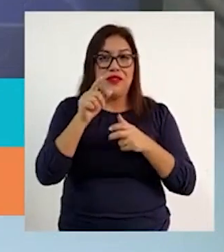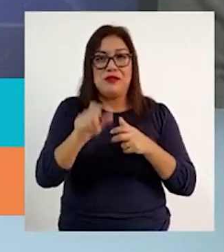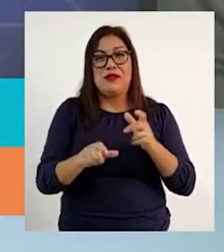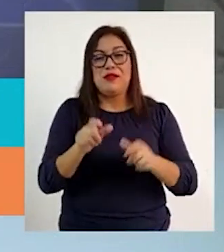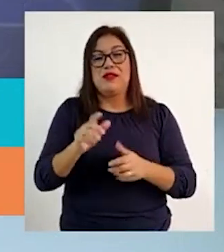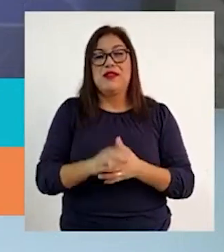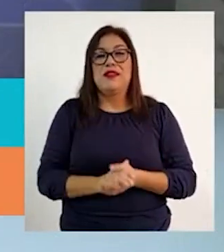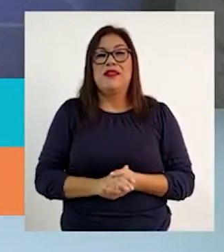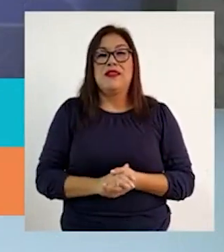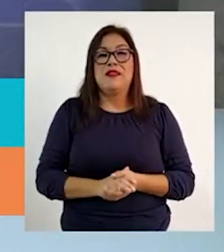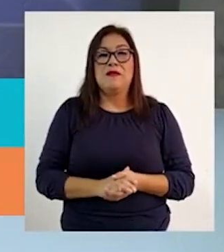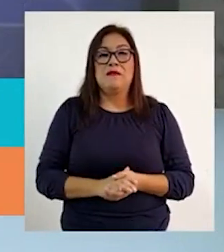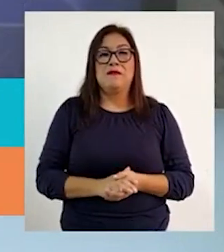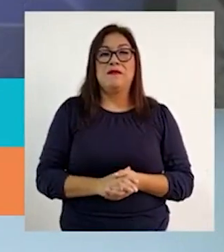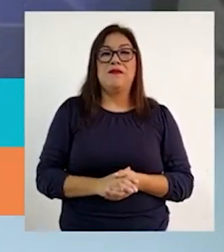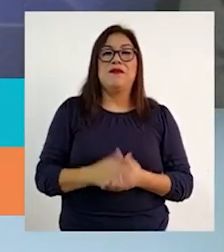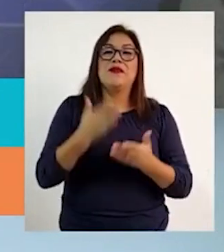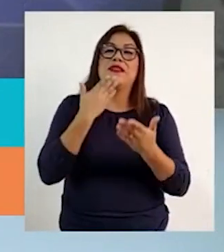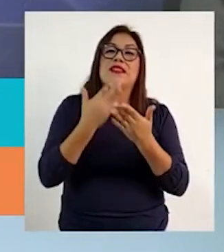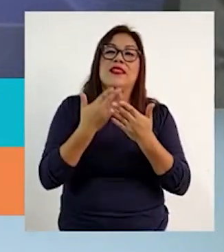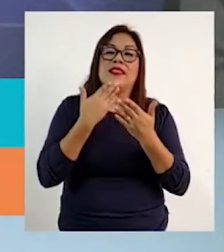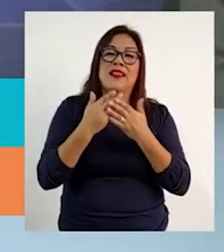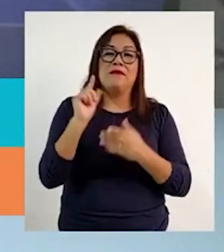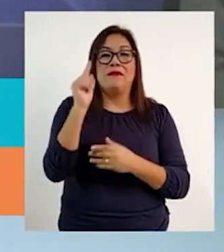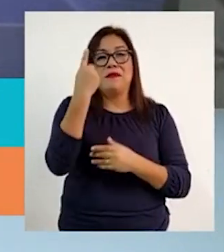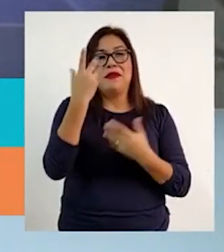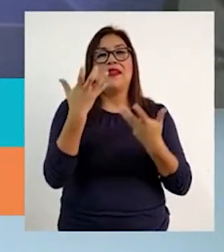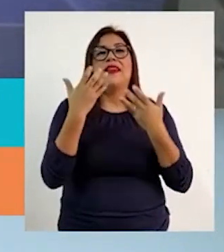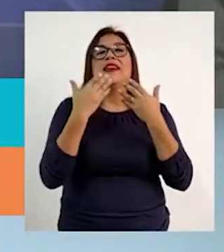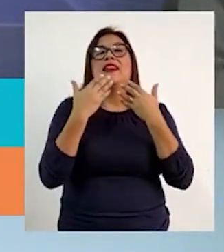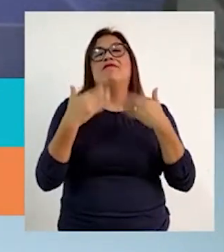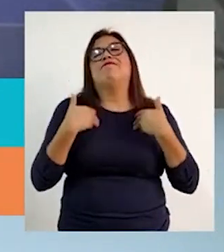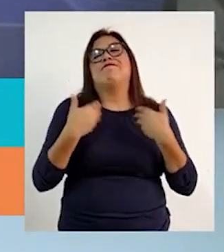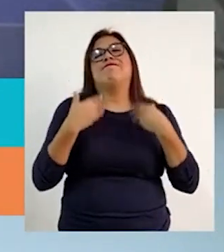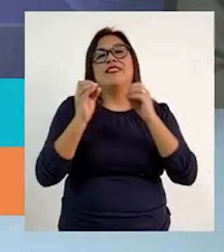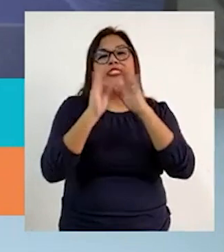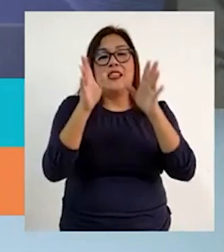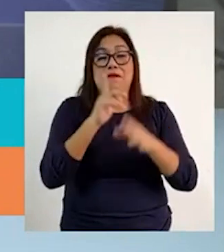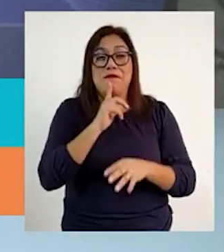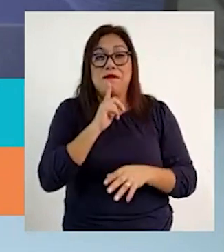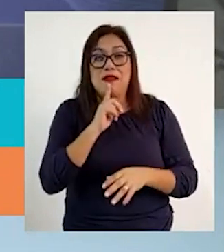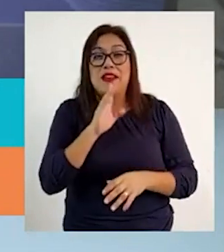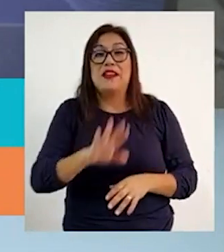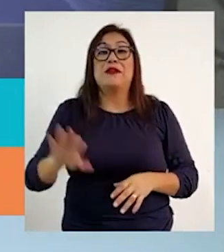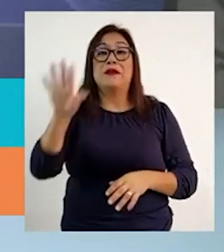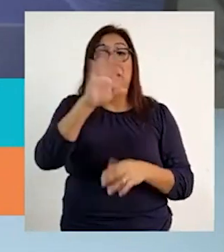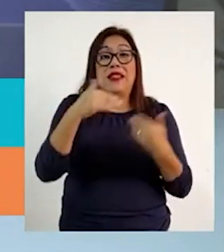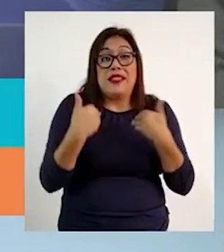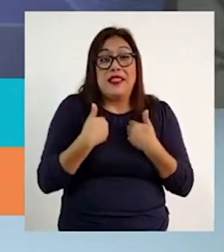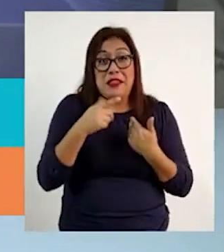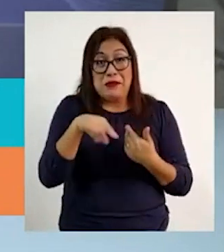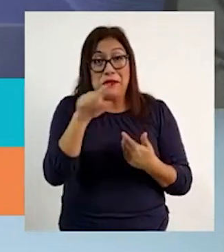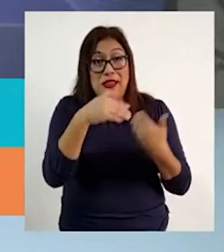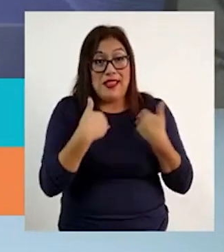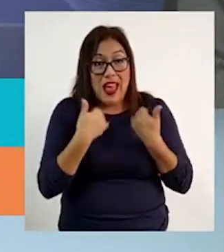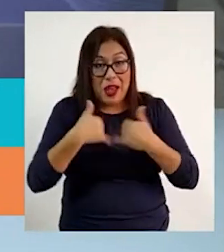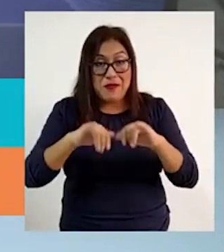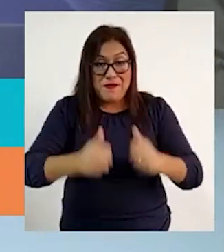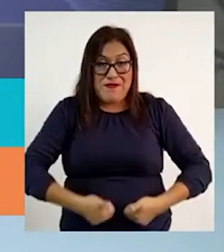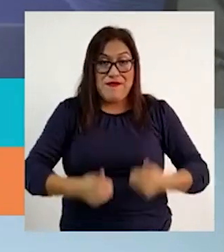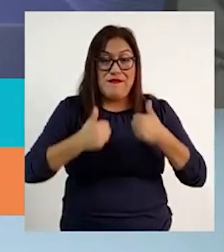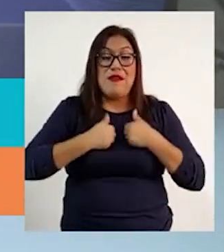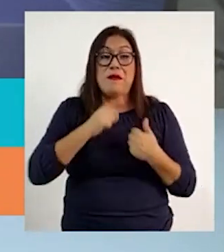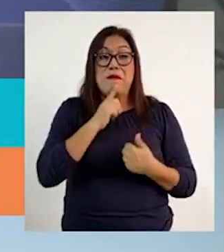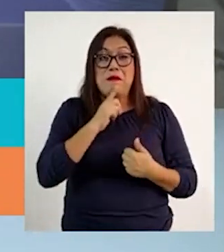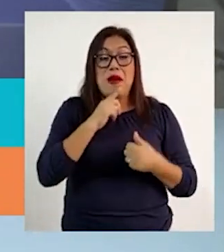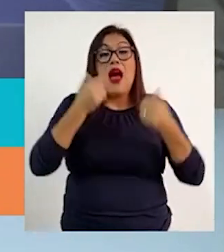nada, gracias. Desearles un feliz Día del Padre a todos los que tienen la suerte de tener su papá acá, a los que son papás y